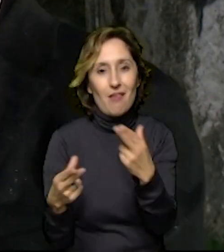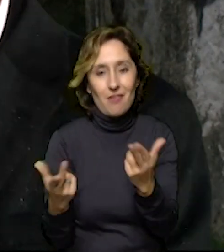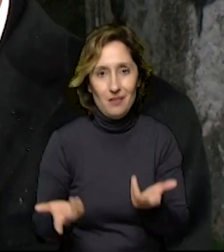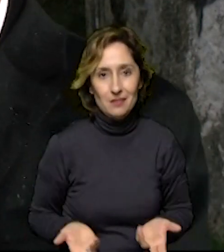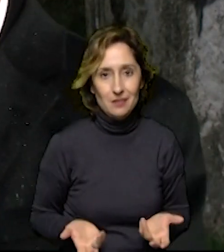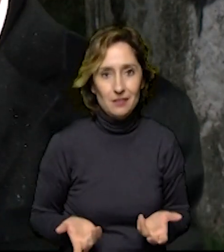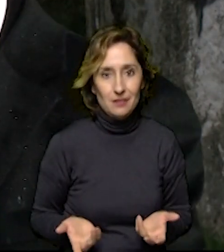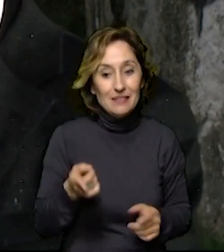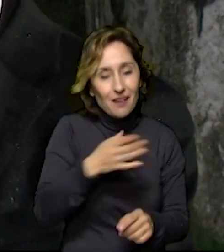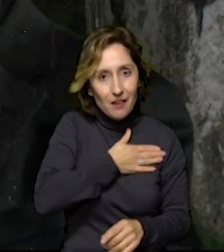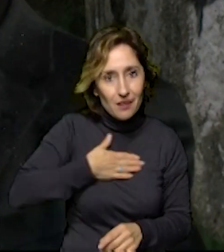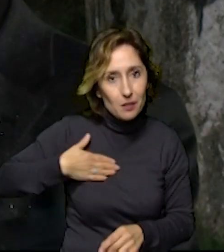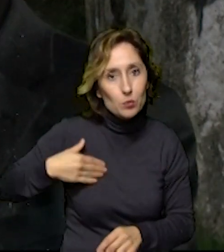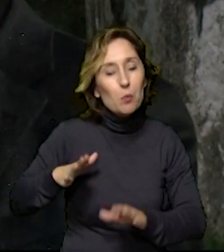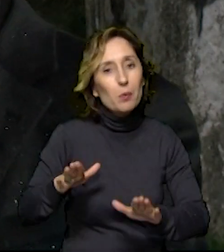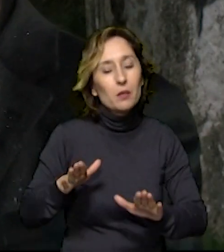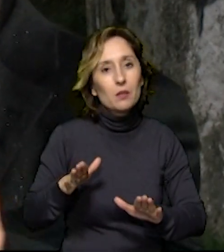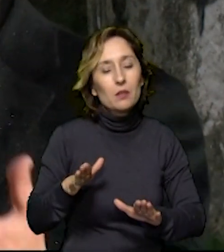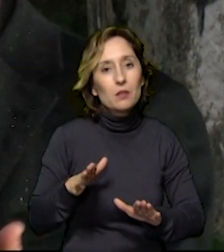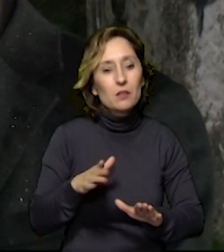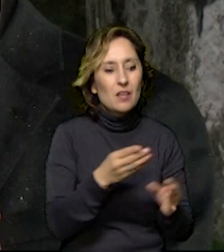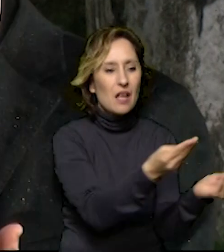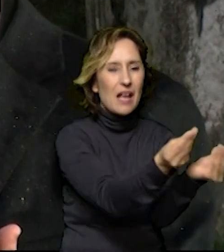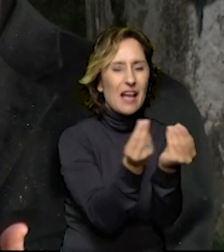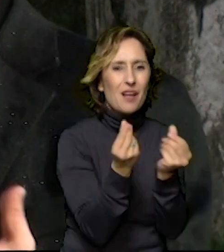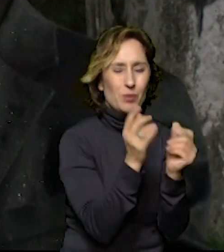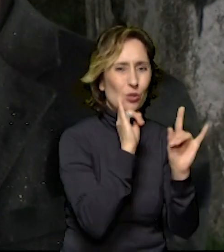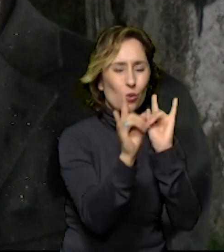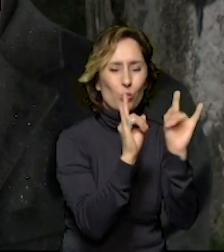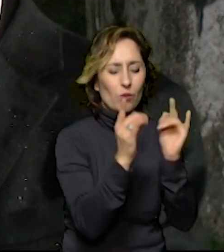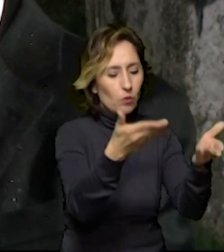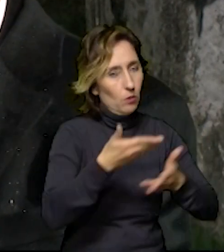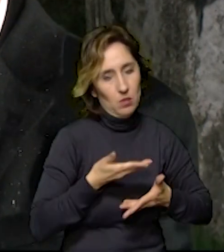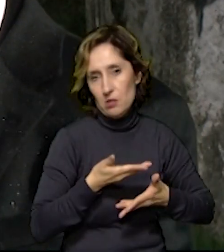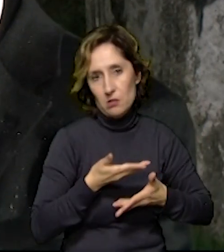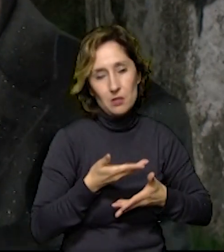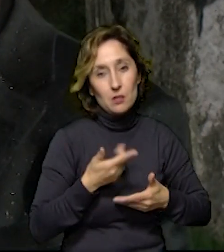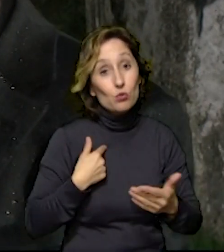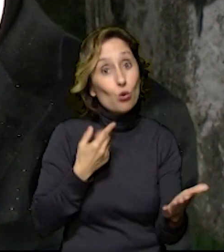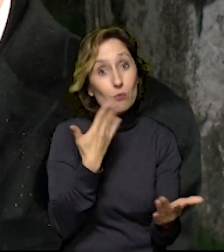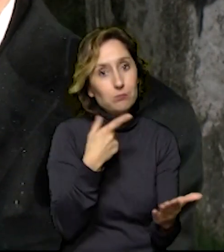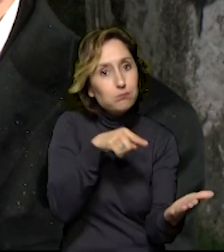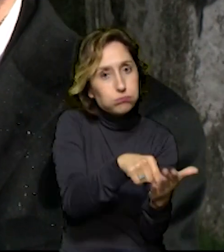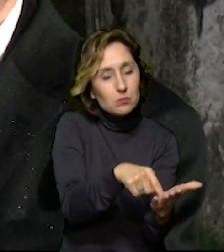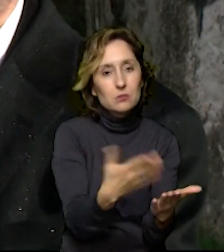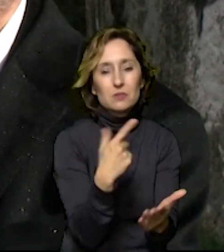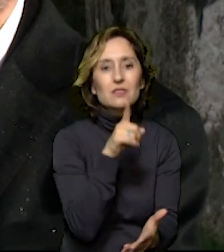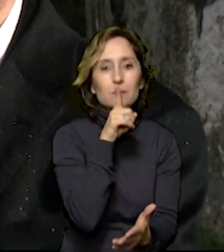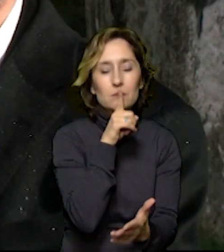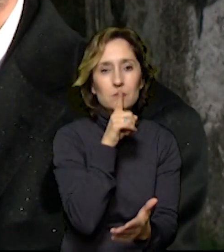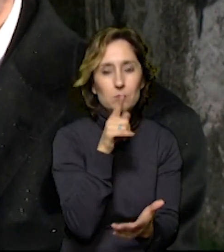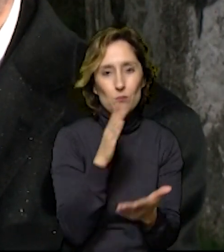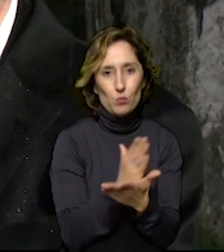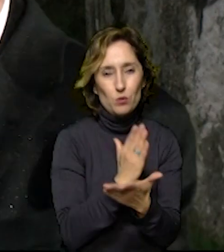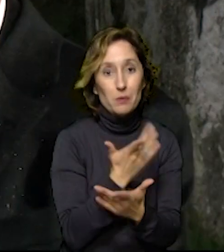que queremos, pero digamos que no ayuda mucho este ambiente de ruido, y yo reivindico ese silencio productivo, no el silencio para